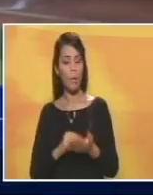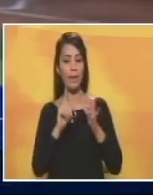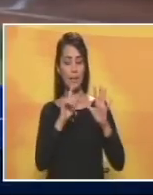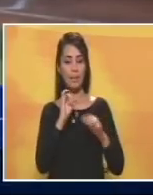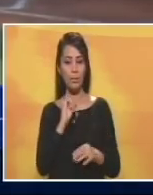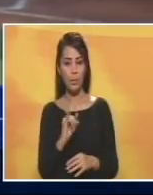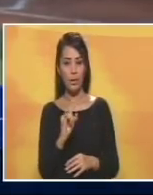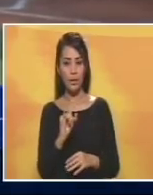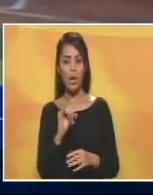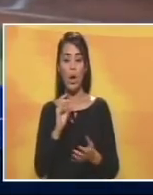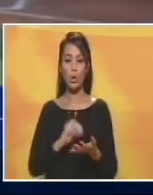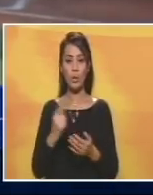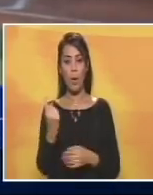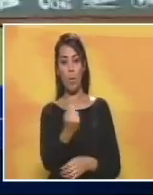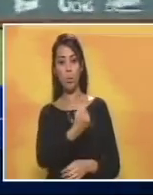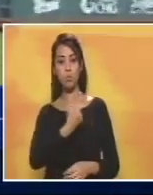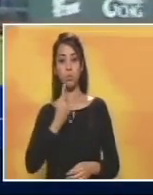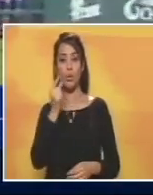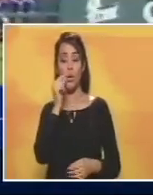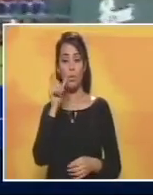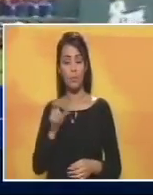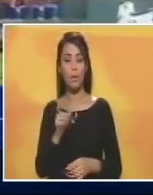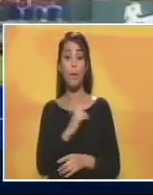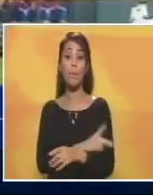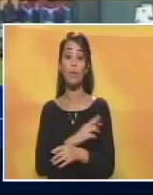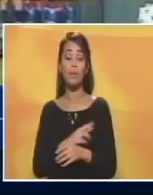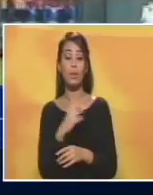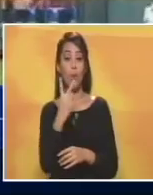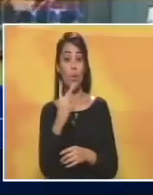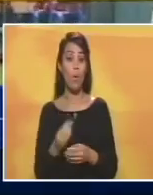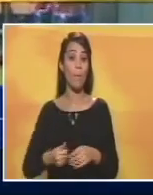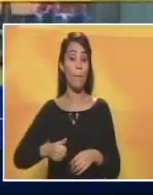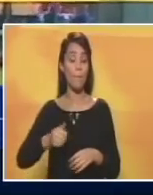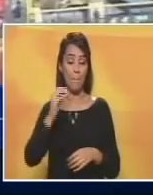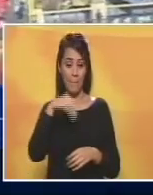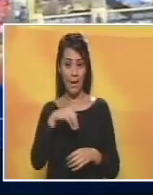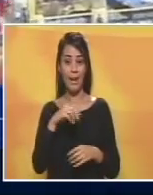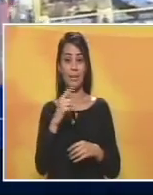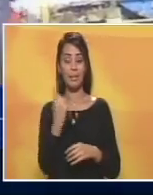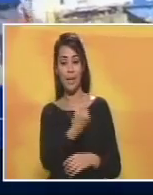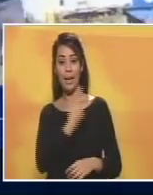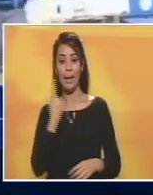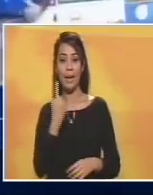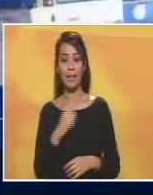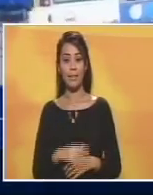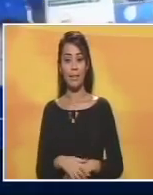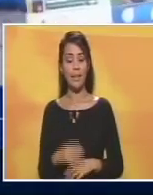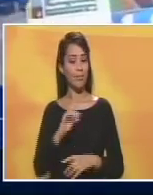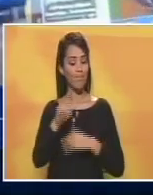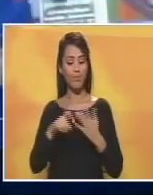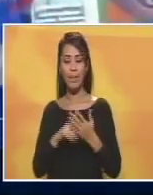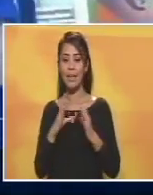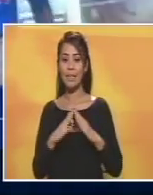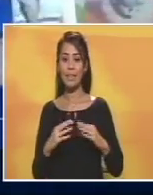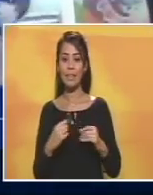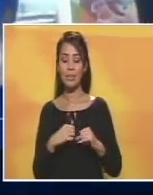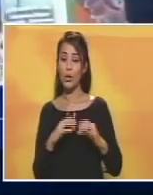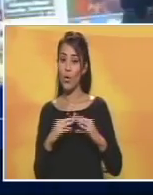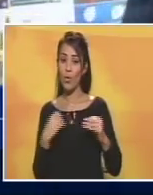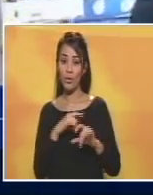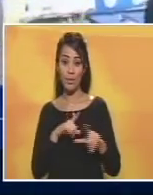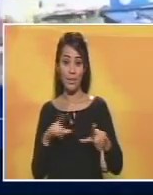con un sencillo remolcador de Tomás Telis. Puerto Rico anotó 2 rayitas en el octavo que permitieron completar la remontada y dejaron a